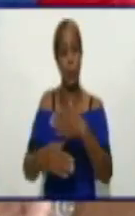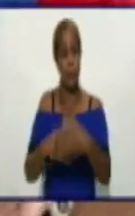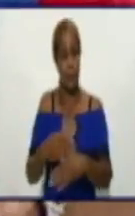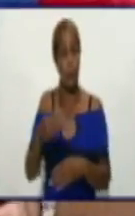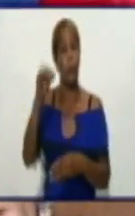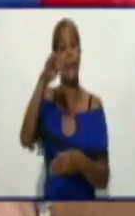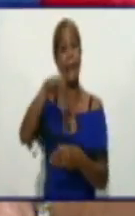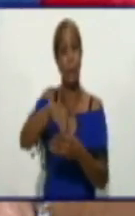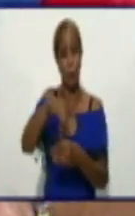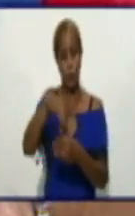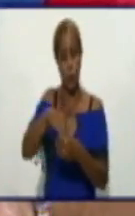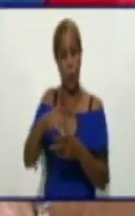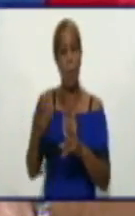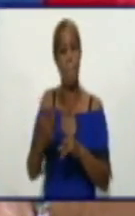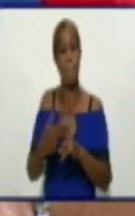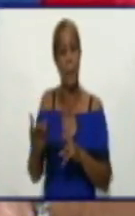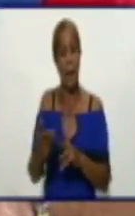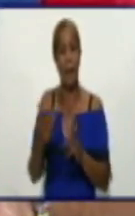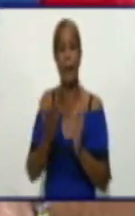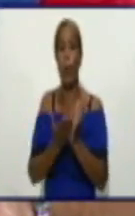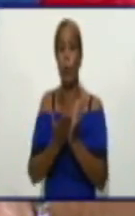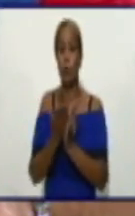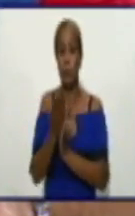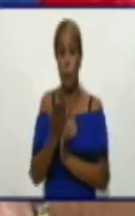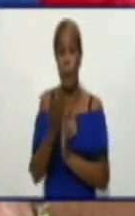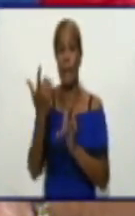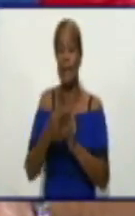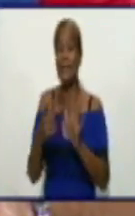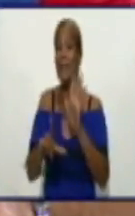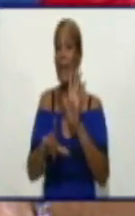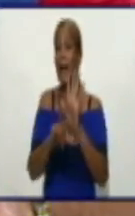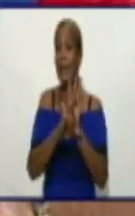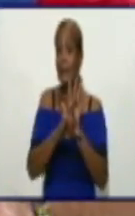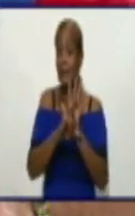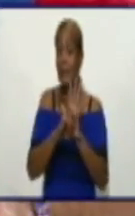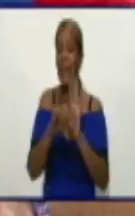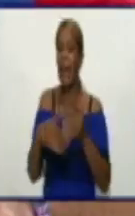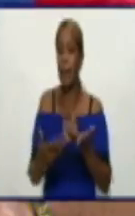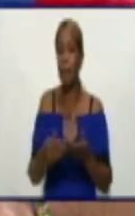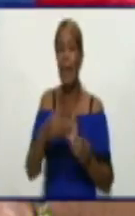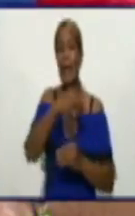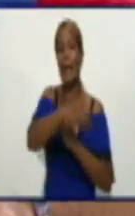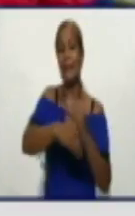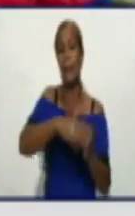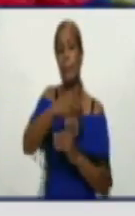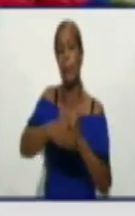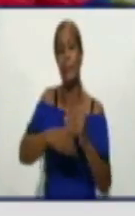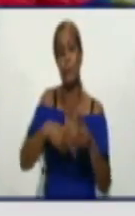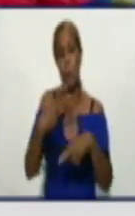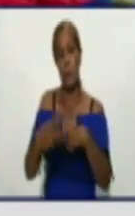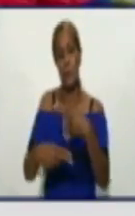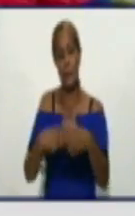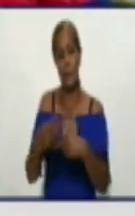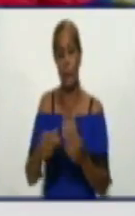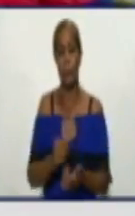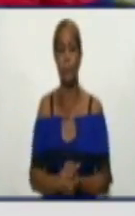inicial, para que pueda también seguir el proceso y se legalice ese cambio o esa transformación que pudieron haber hecho. Ahora, a partir del 5 de